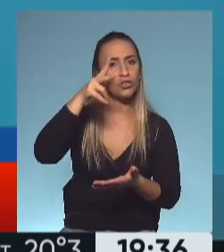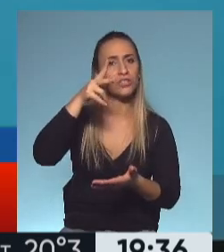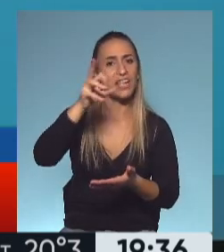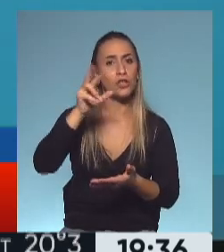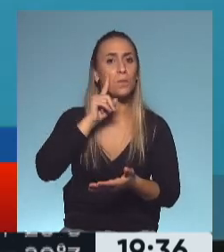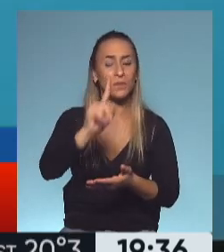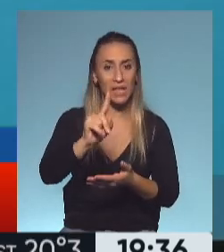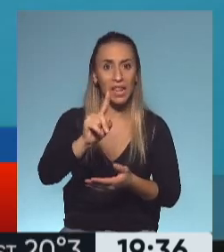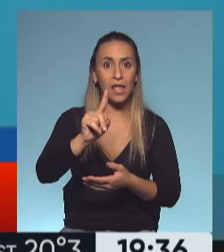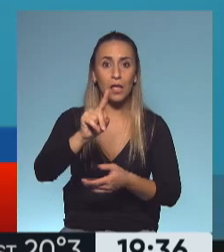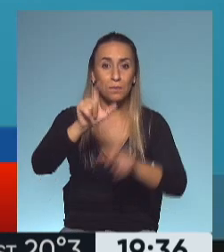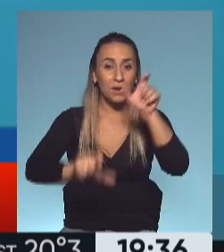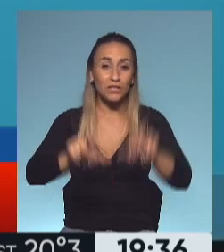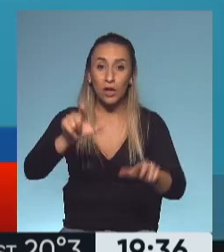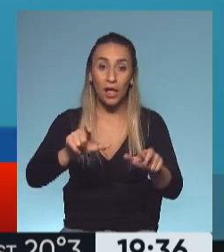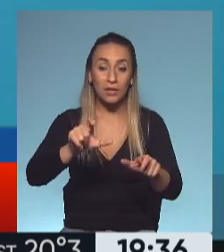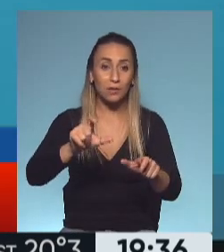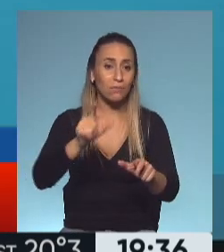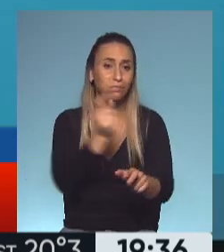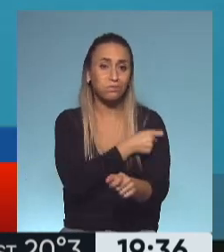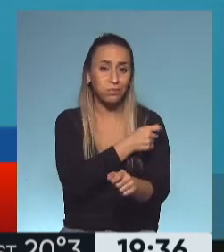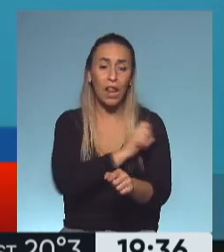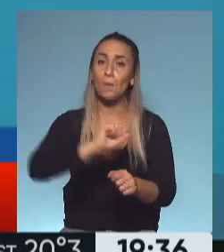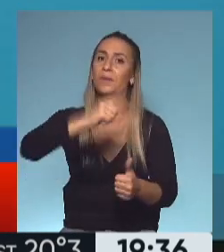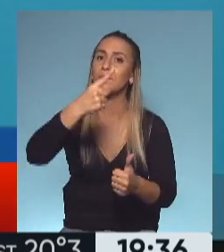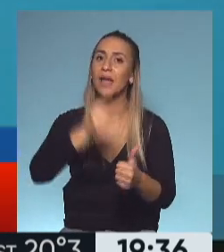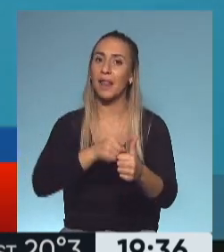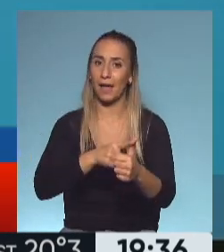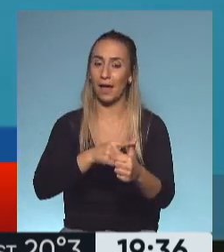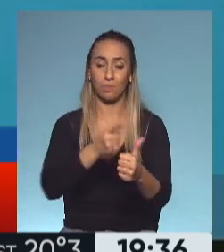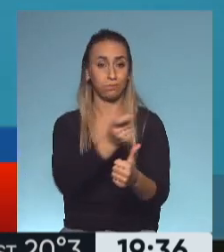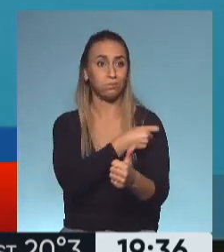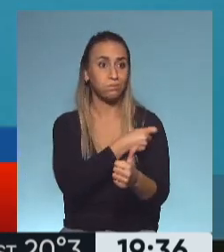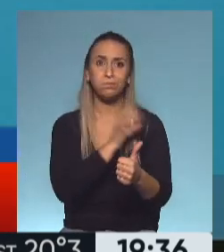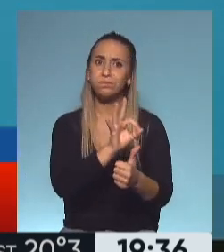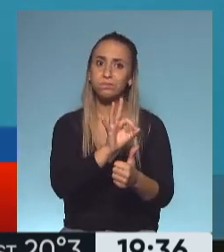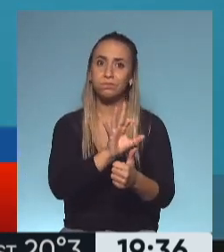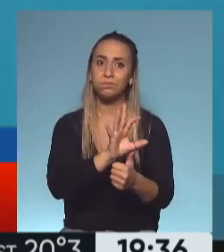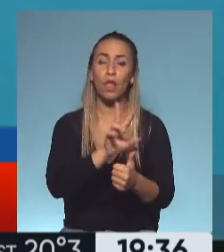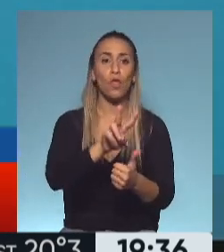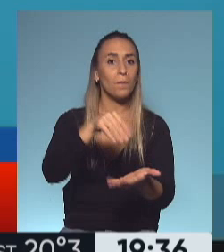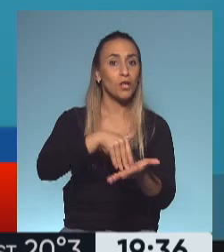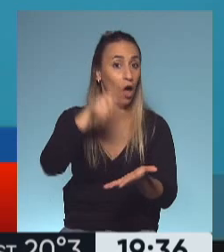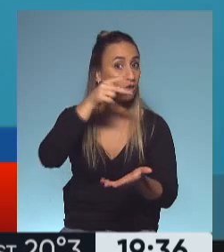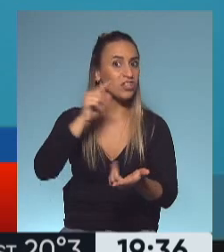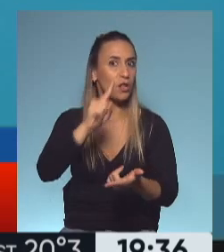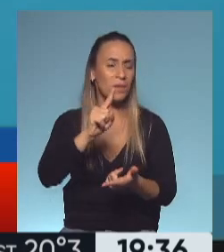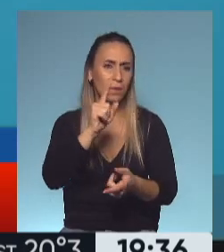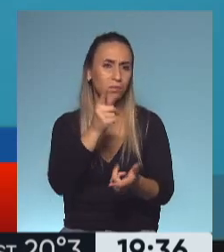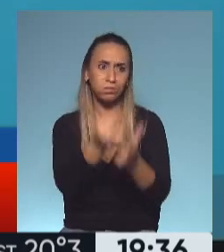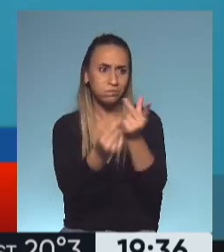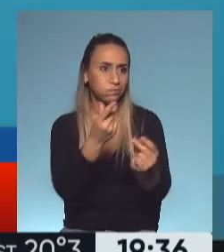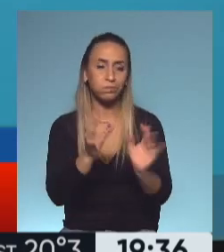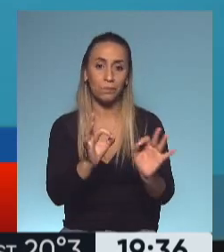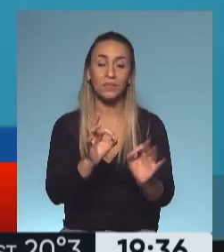2.800.000 bonaerenses vacunados con la primera dosis, 2.800.000. Esto implica en el personal de